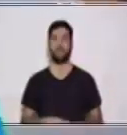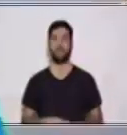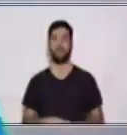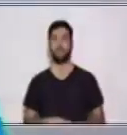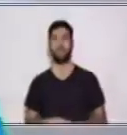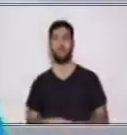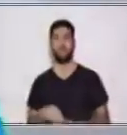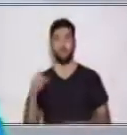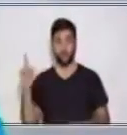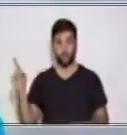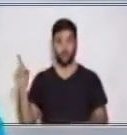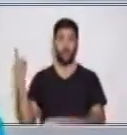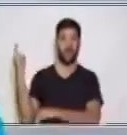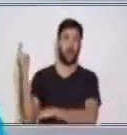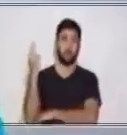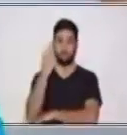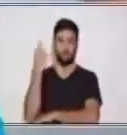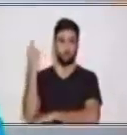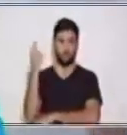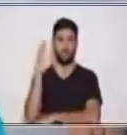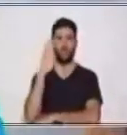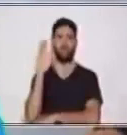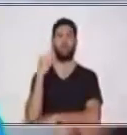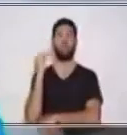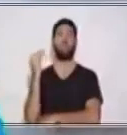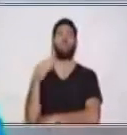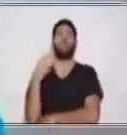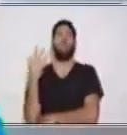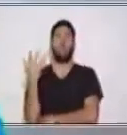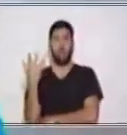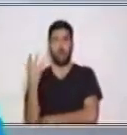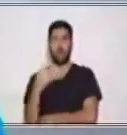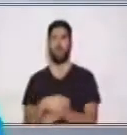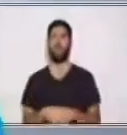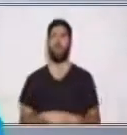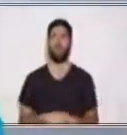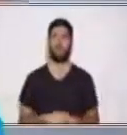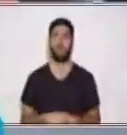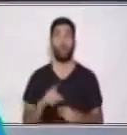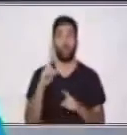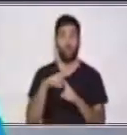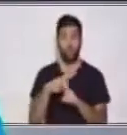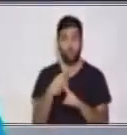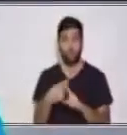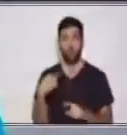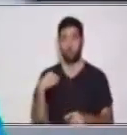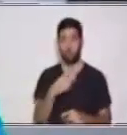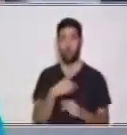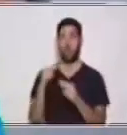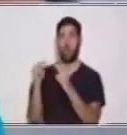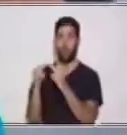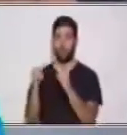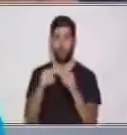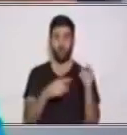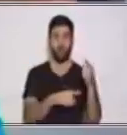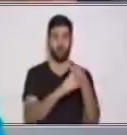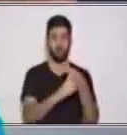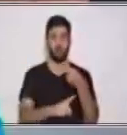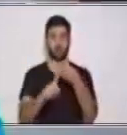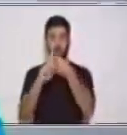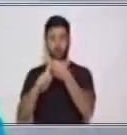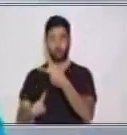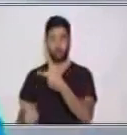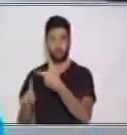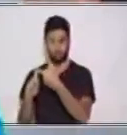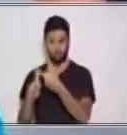es muy importante. ¿Por qué razón? Porque al conocer nosotros que la suma interna de los ángulos